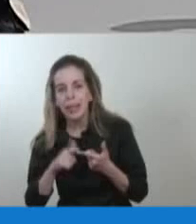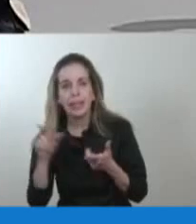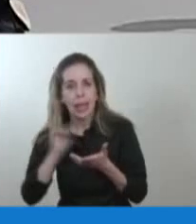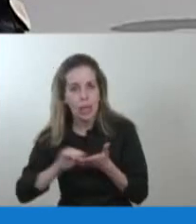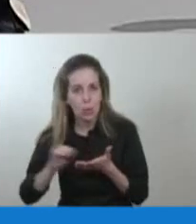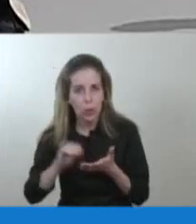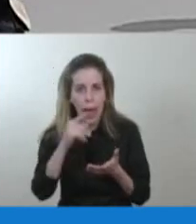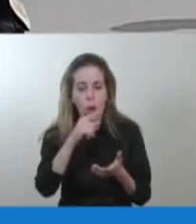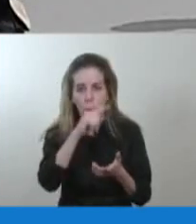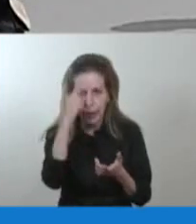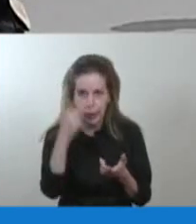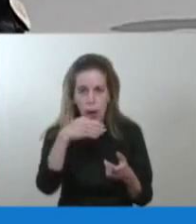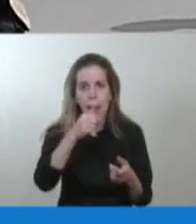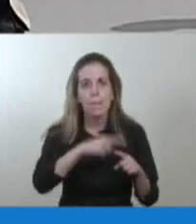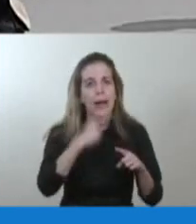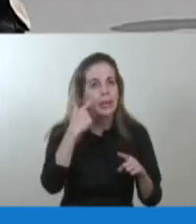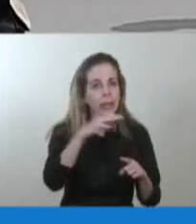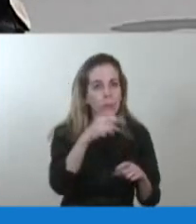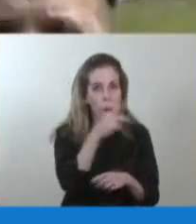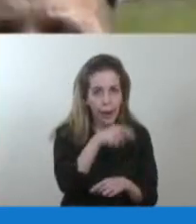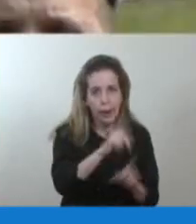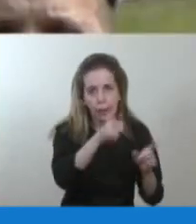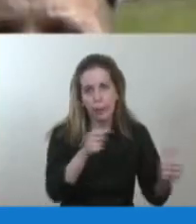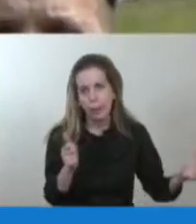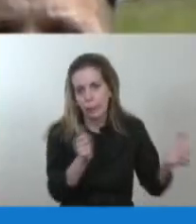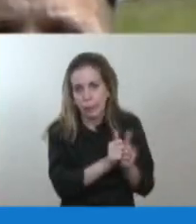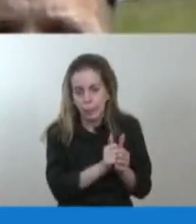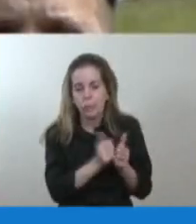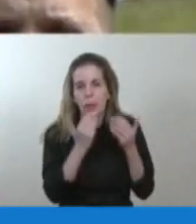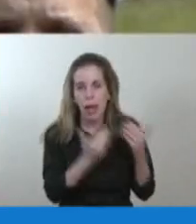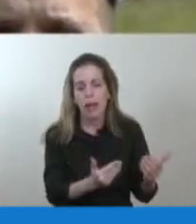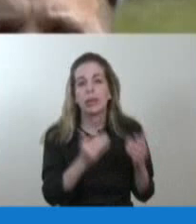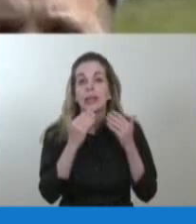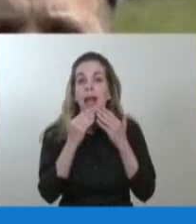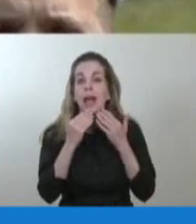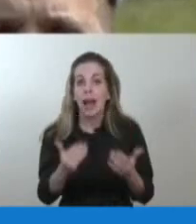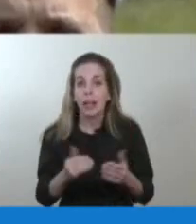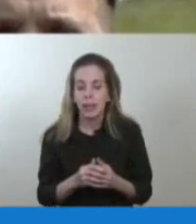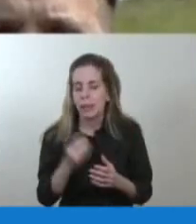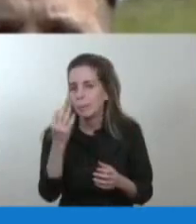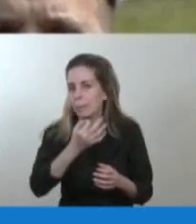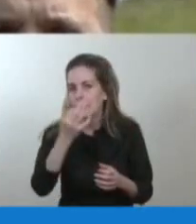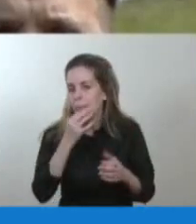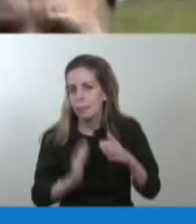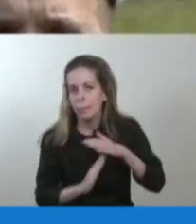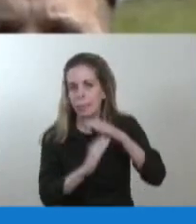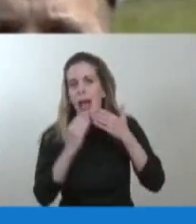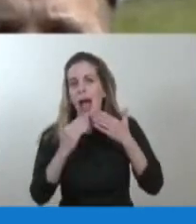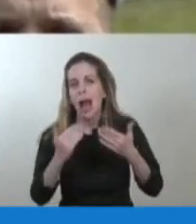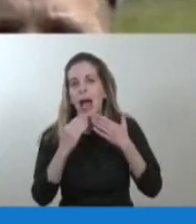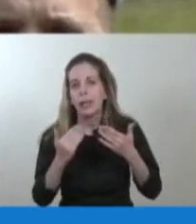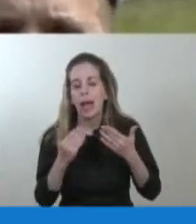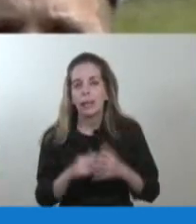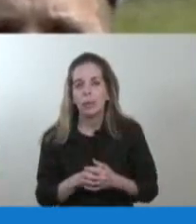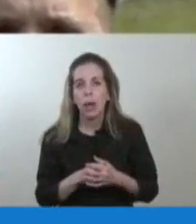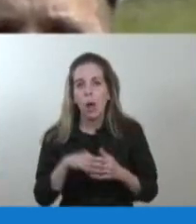nacional máximo kirchner por acompañarnos y gracias principalmente a